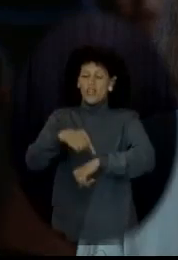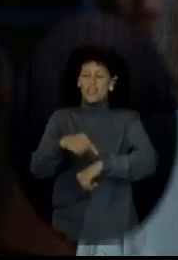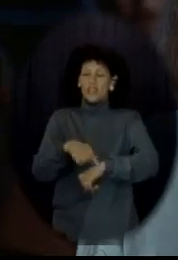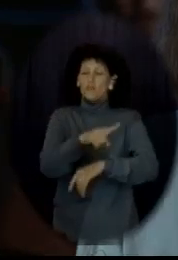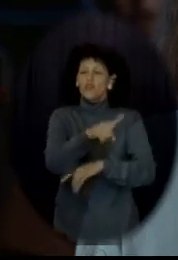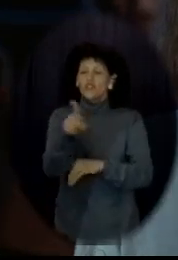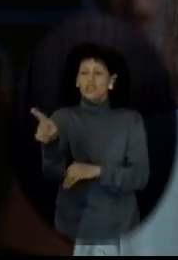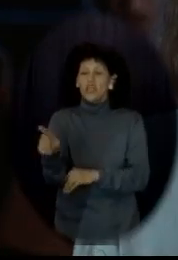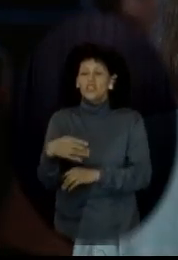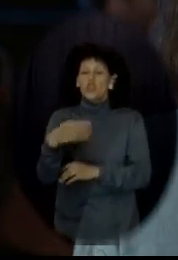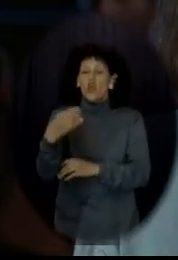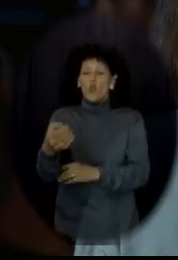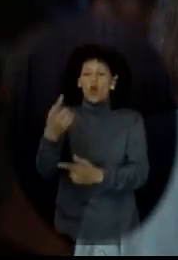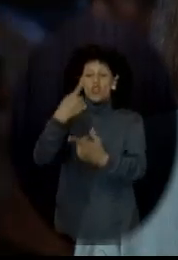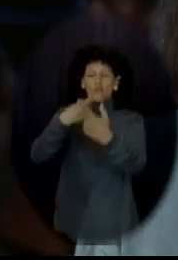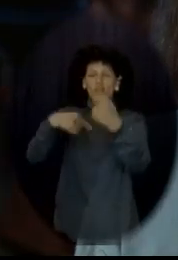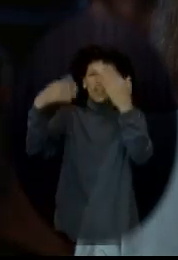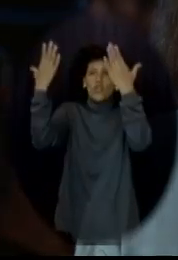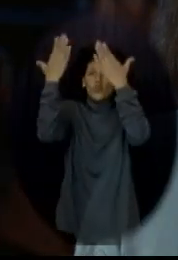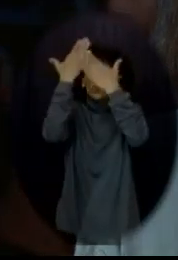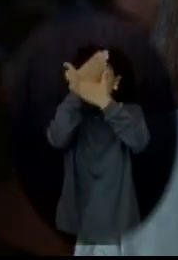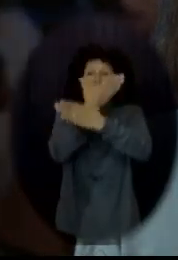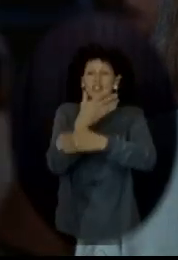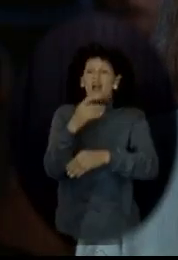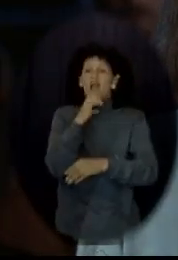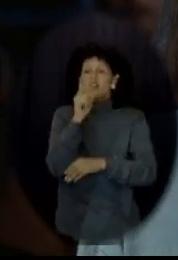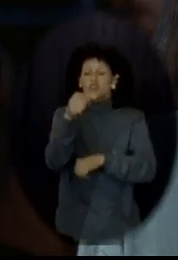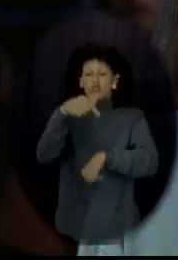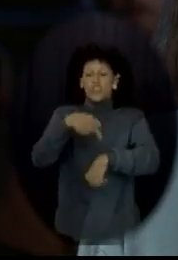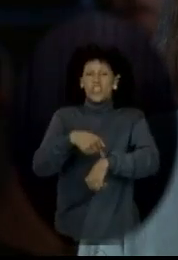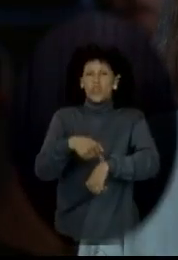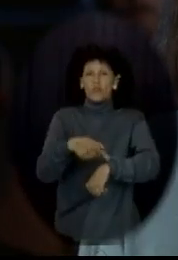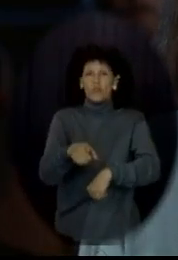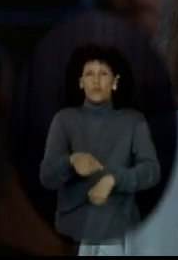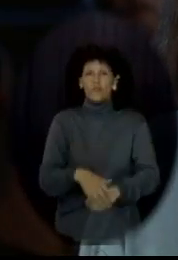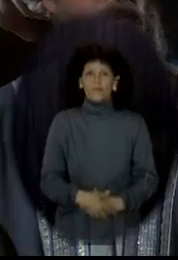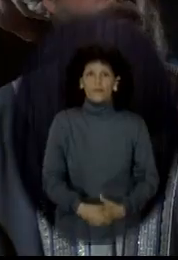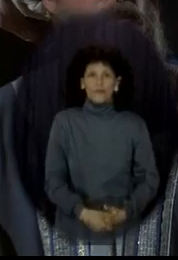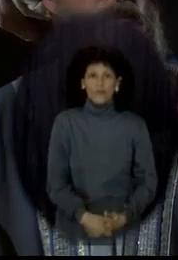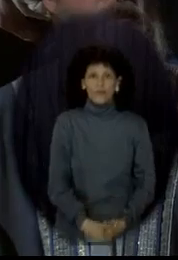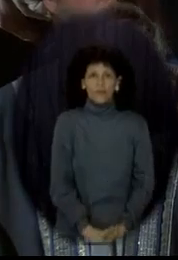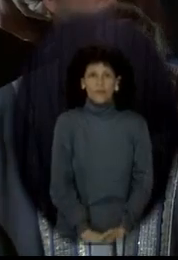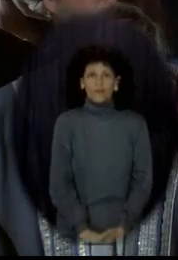Pero esta es su hora, cuando reina la oscuridad.